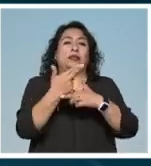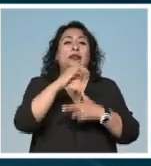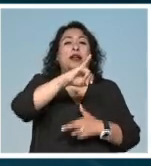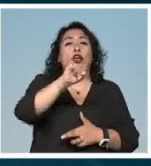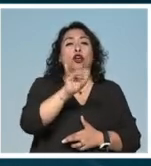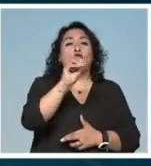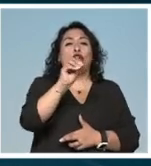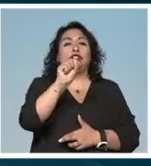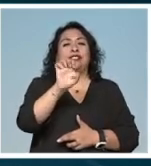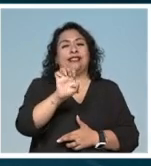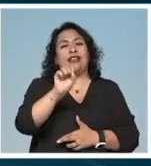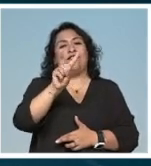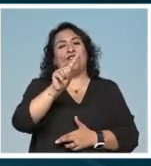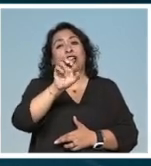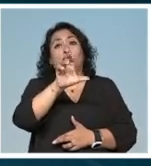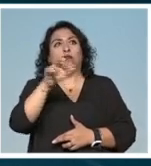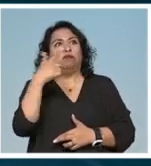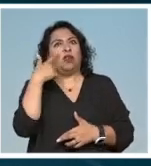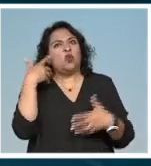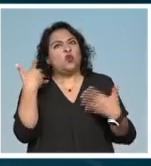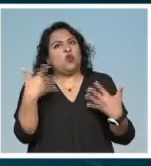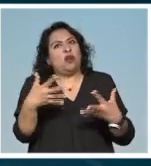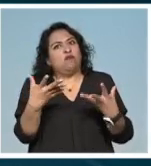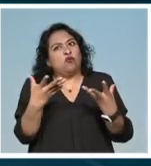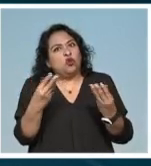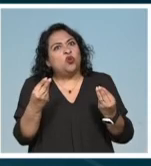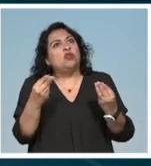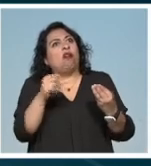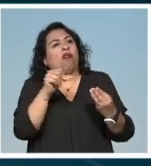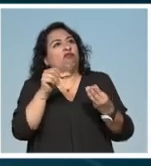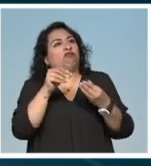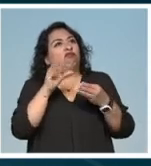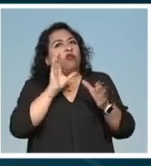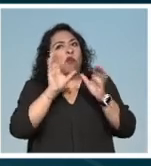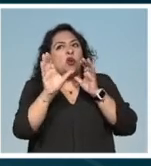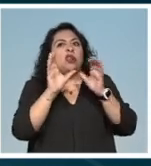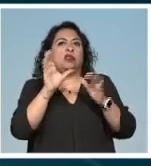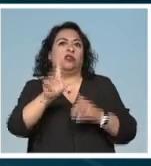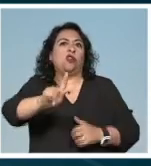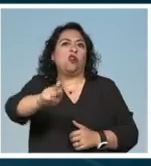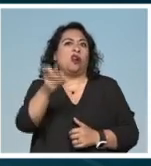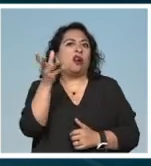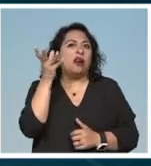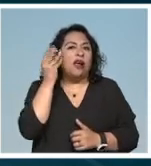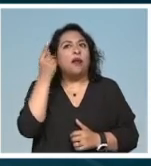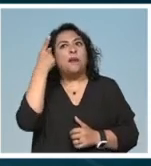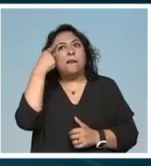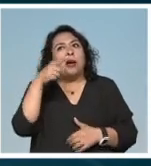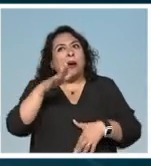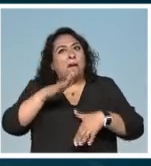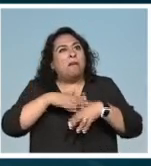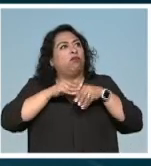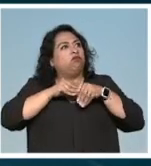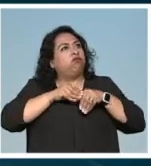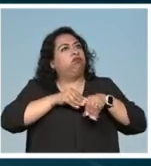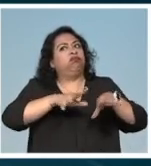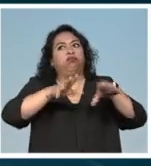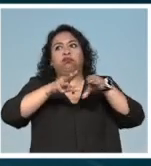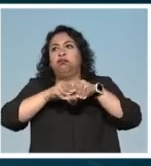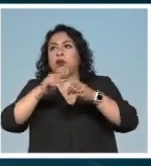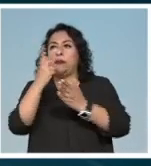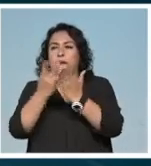Vasconcelos, quien vio un enorme potencial en ese incipiente medio de comunicación que era la radio para amplificar los alcances de